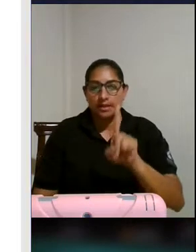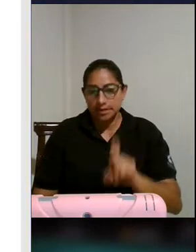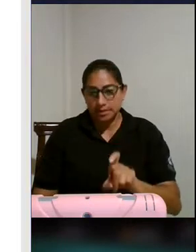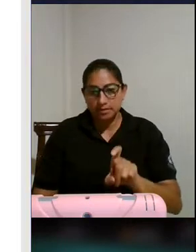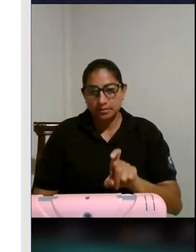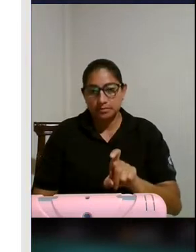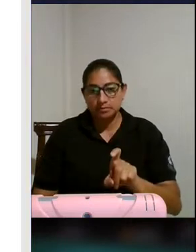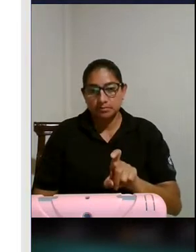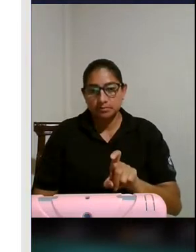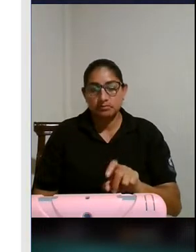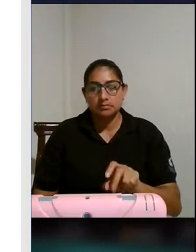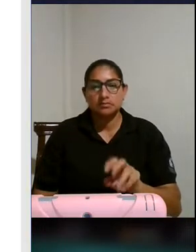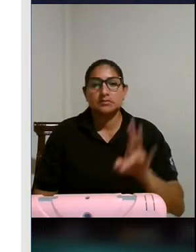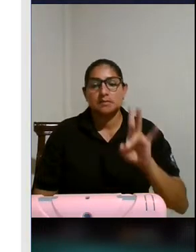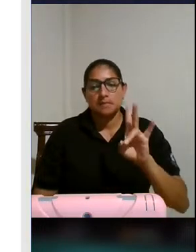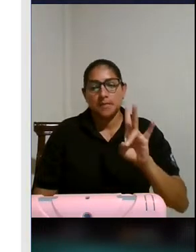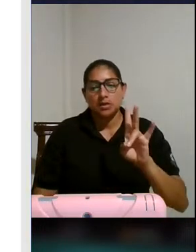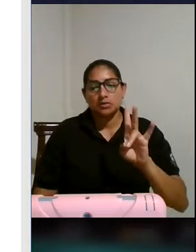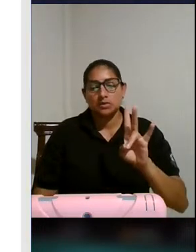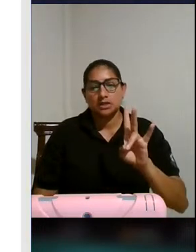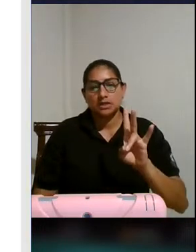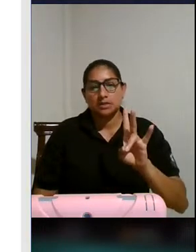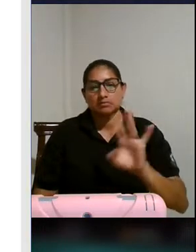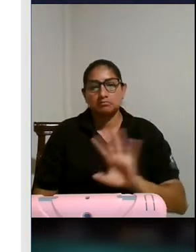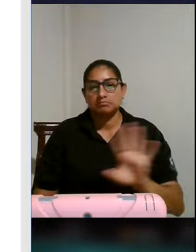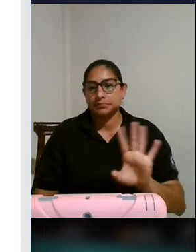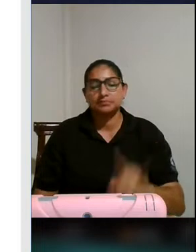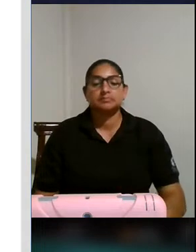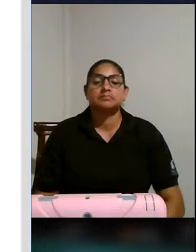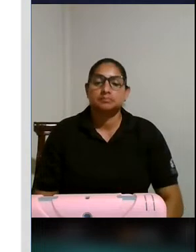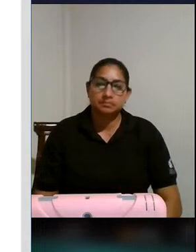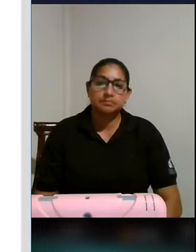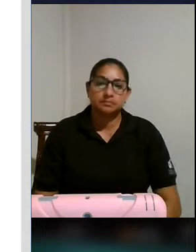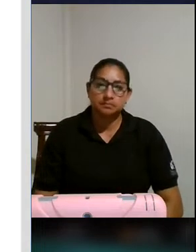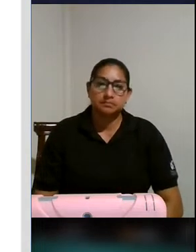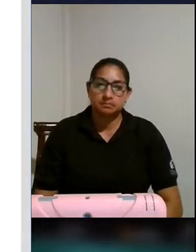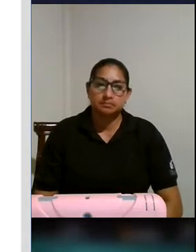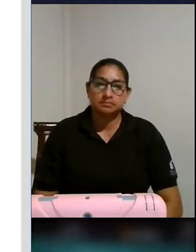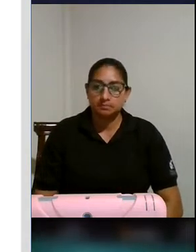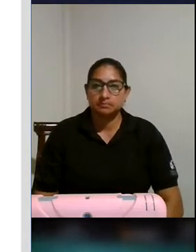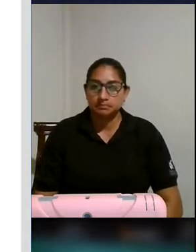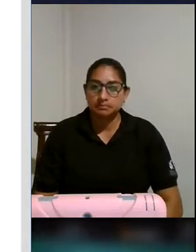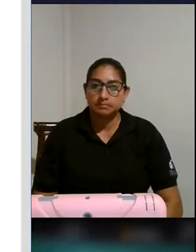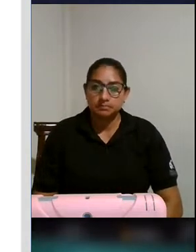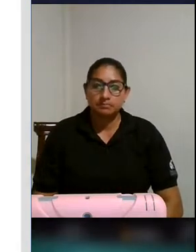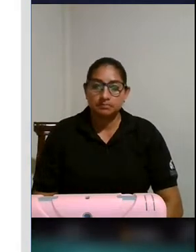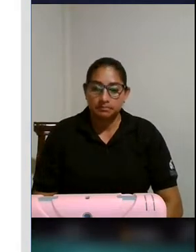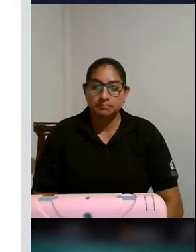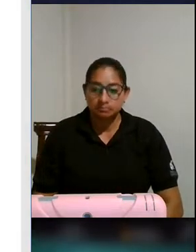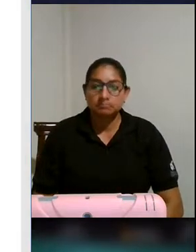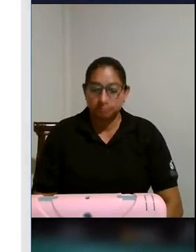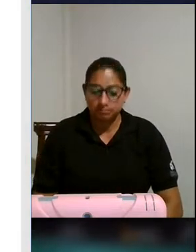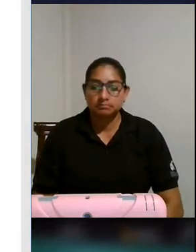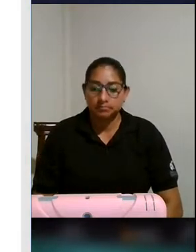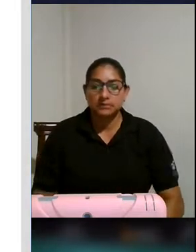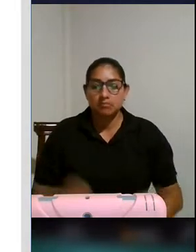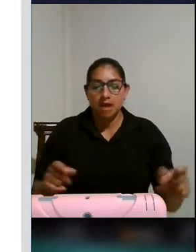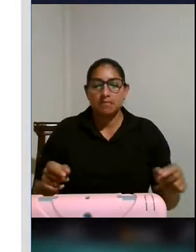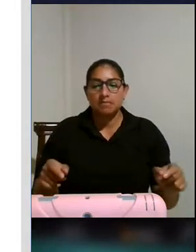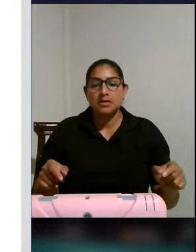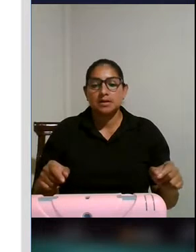2h. Y en menos 7h queda menos 7. ¿De acuerdo? Entonces, ese es el resultado de